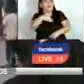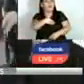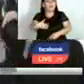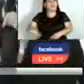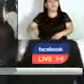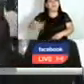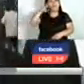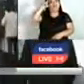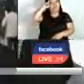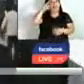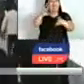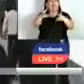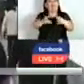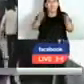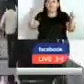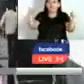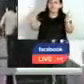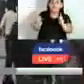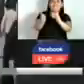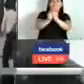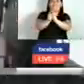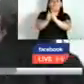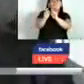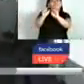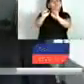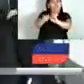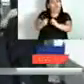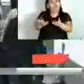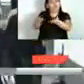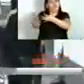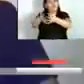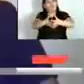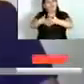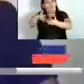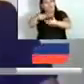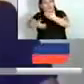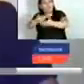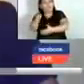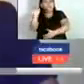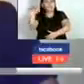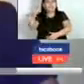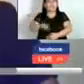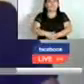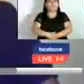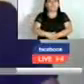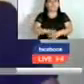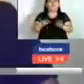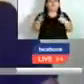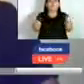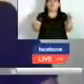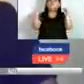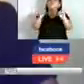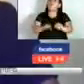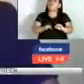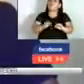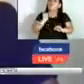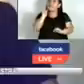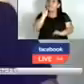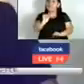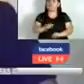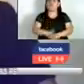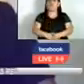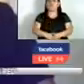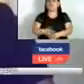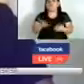ese reencuentro permita a las familias quedarse legalmente en Estados Unidos. Porque para eso vinieron, ¿no? Y lastimosamente